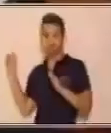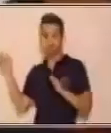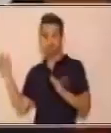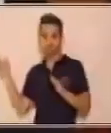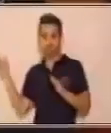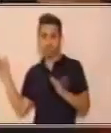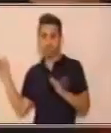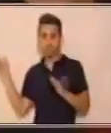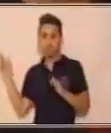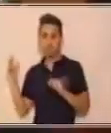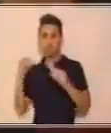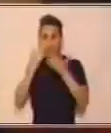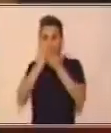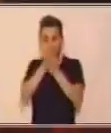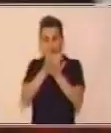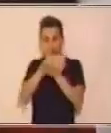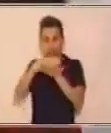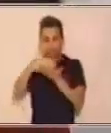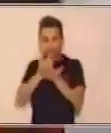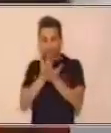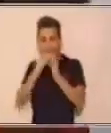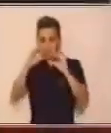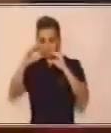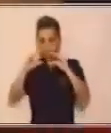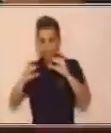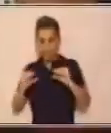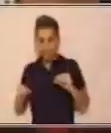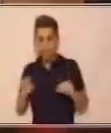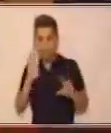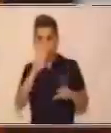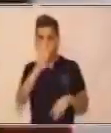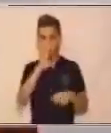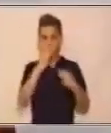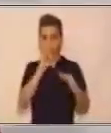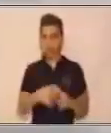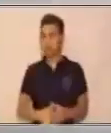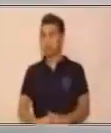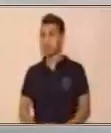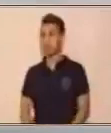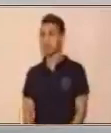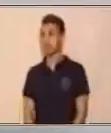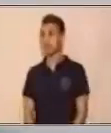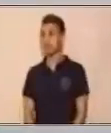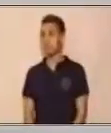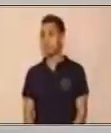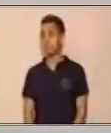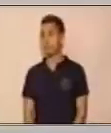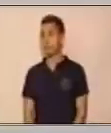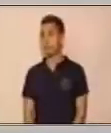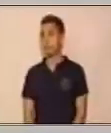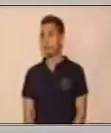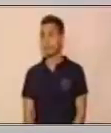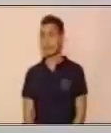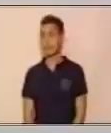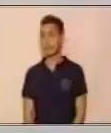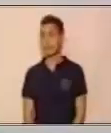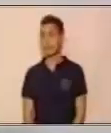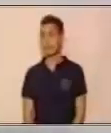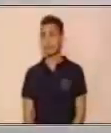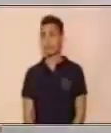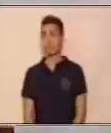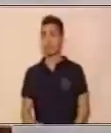logramos dividiendo nuestras 4 hojitas. Bien, ahora te invito a que en